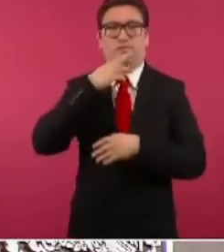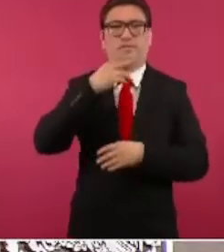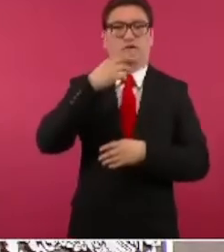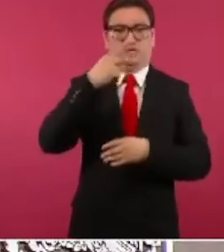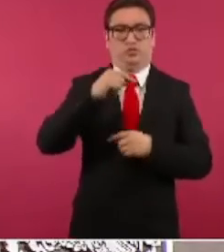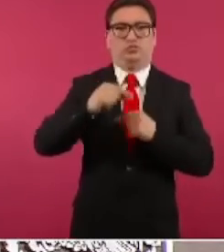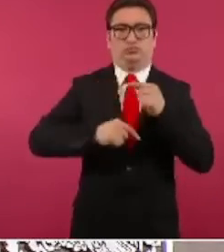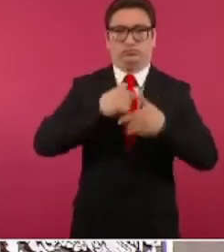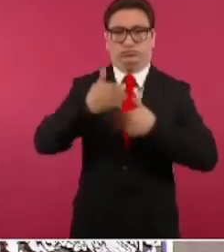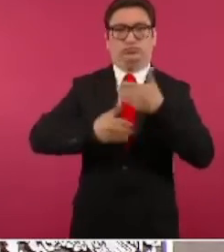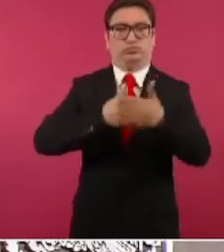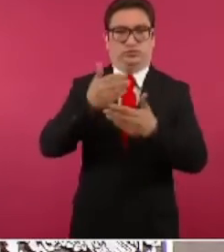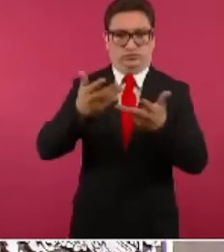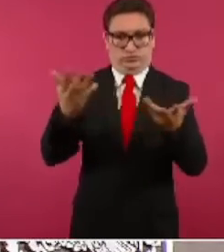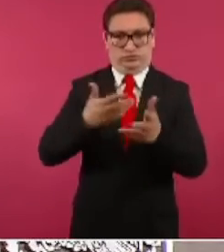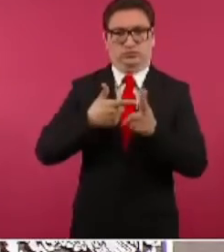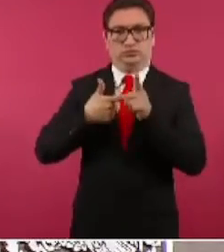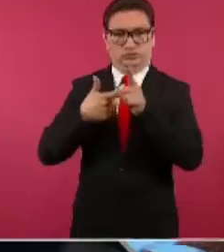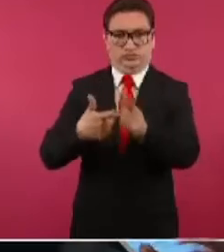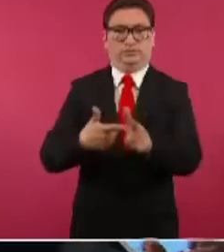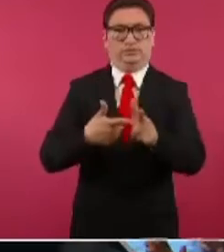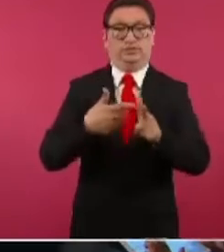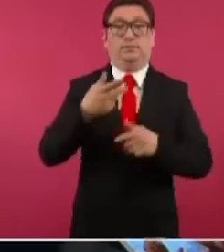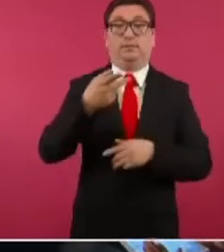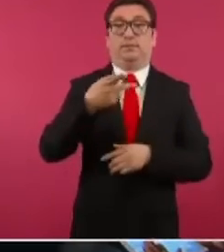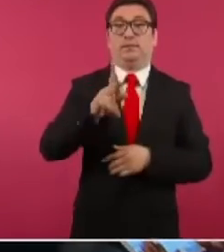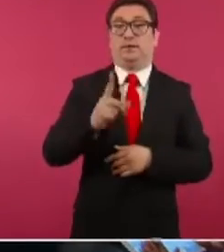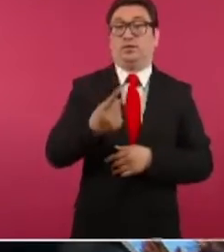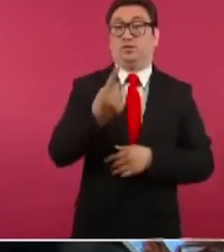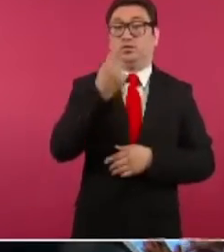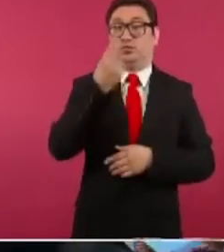haciendo. Pero un informe